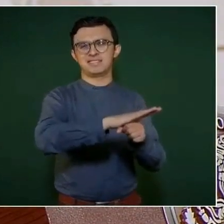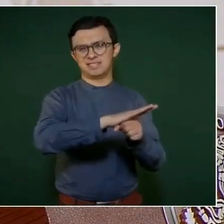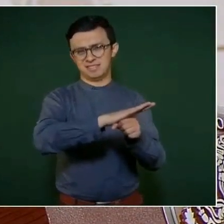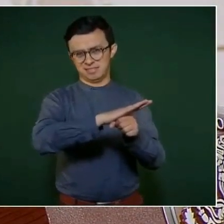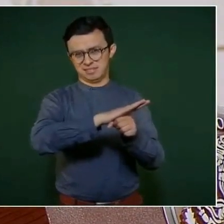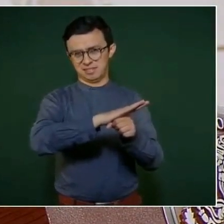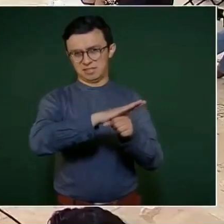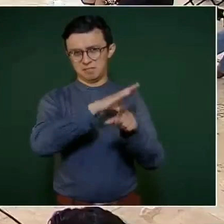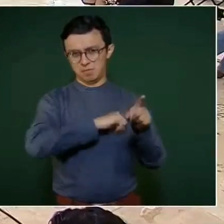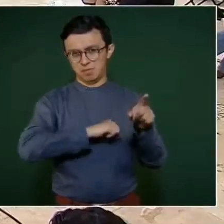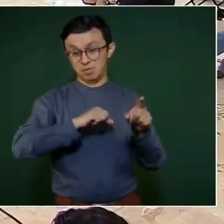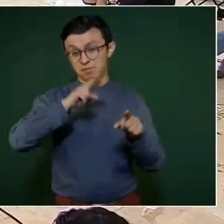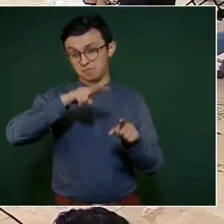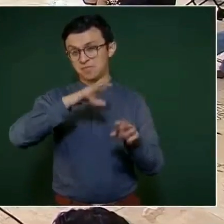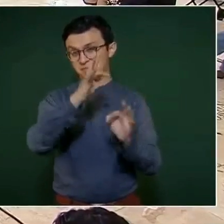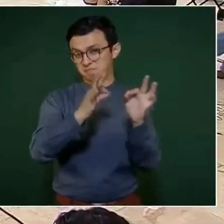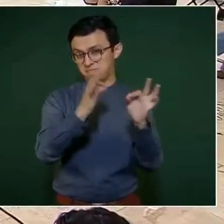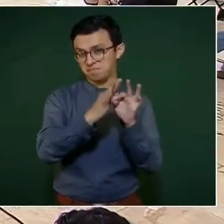Y le atinó, pues, porque sí,